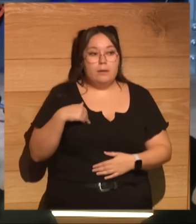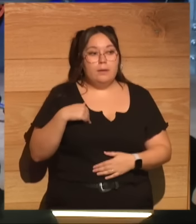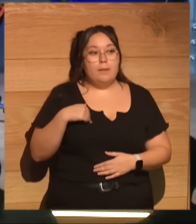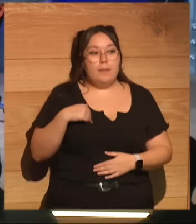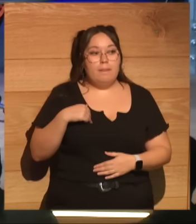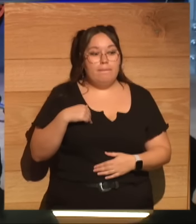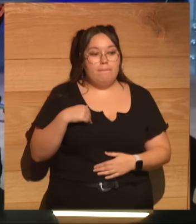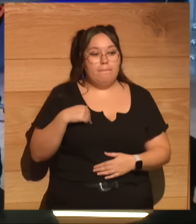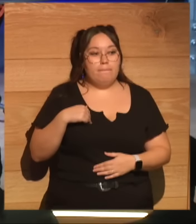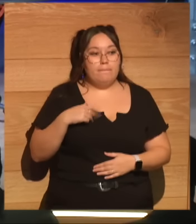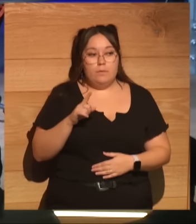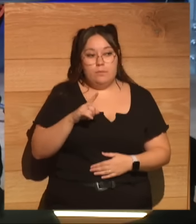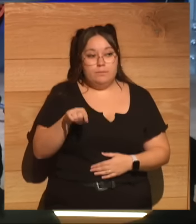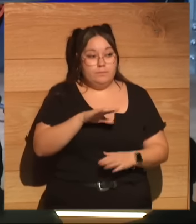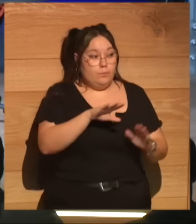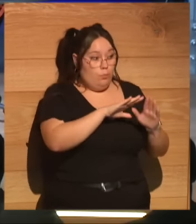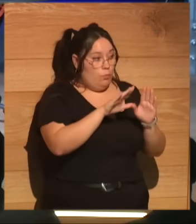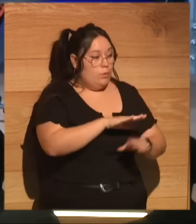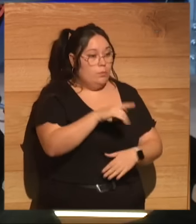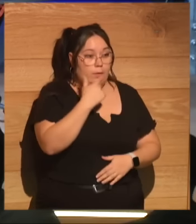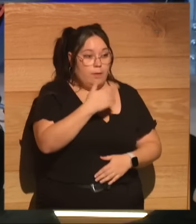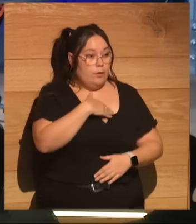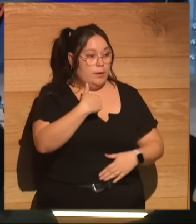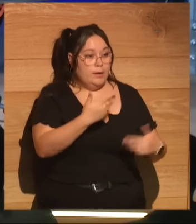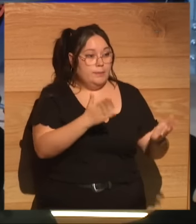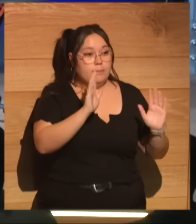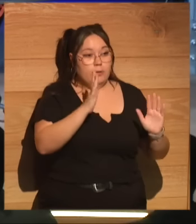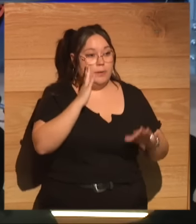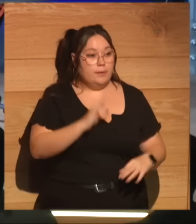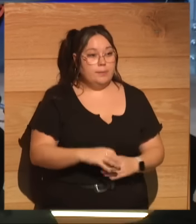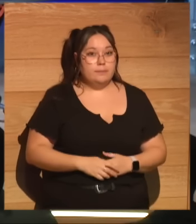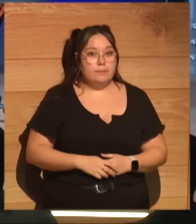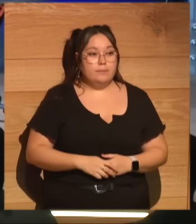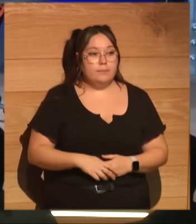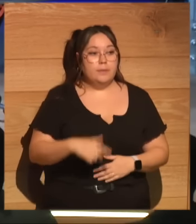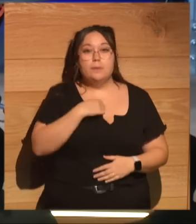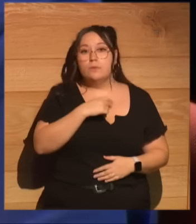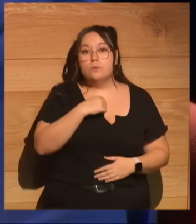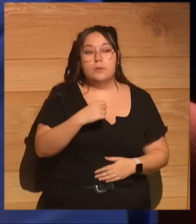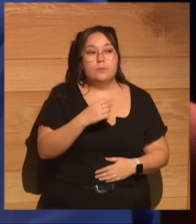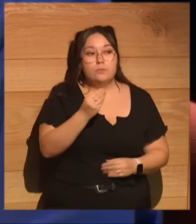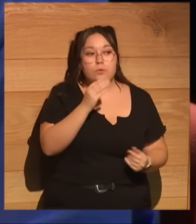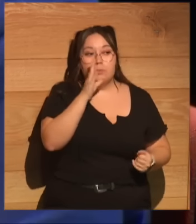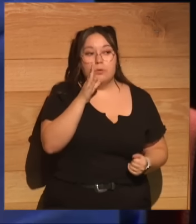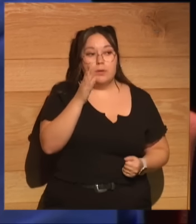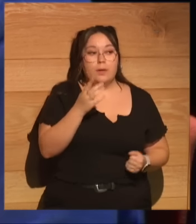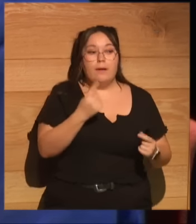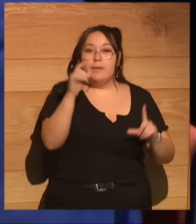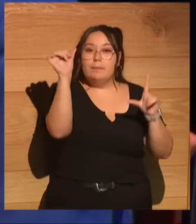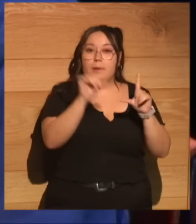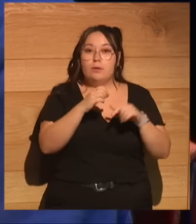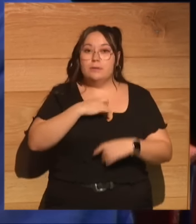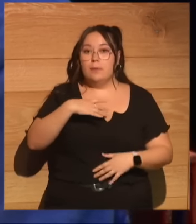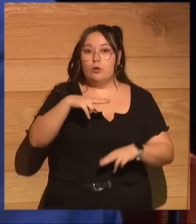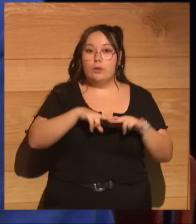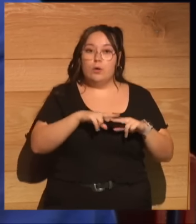para terminar también, Javi, las sí, cosas como no, son. No, ahora tú di lo que tú quieras, pero en realidad... Sí, y he de decir que me gusta mucho porque hace de vez en cuando hace películas en blanco y negro